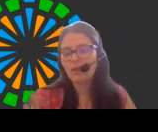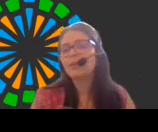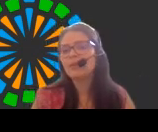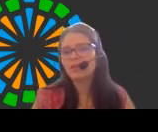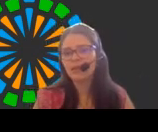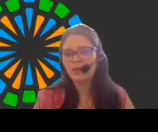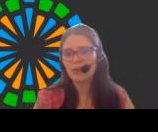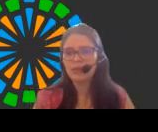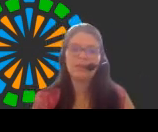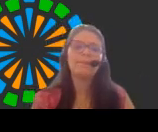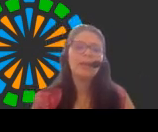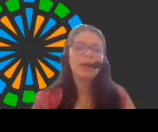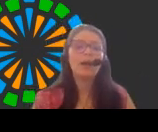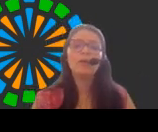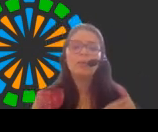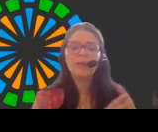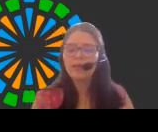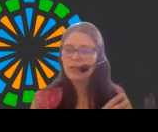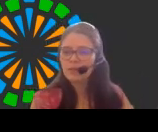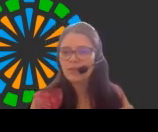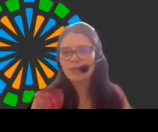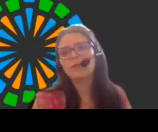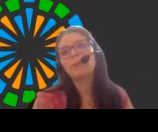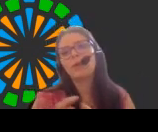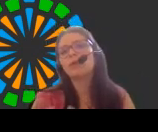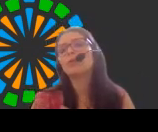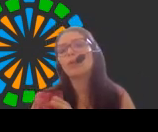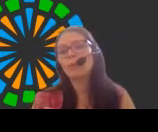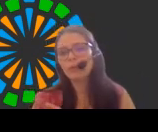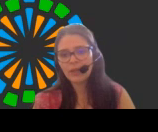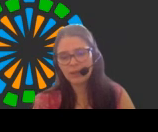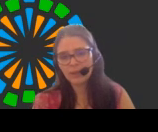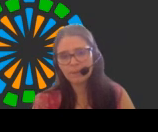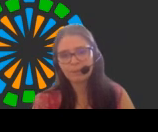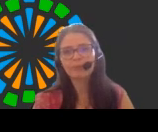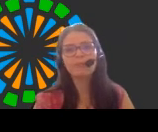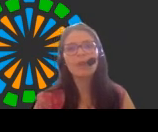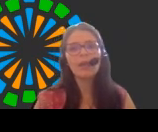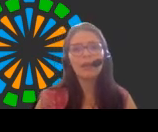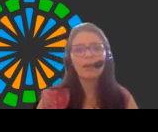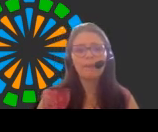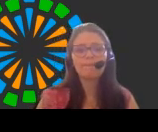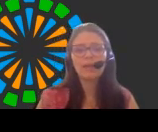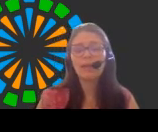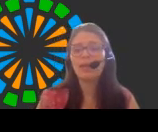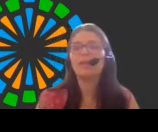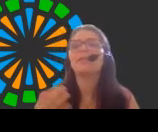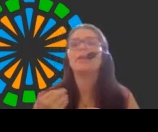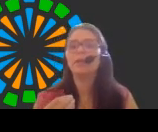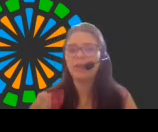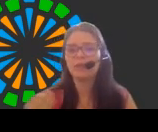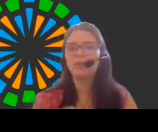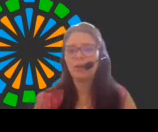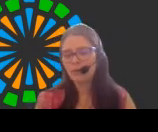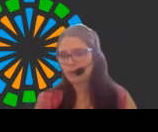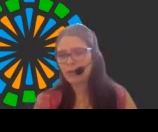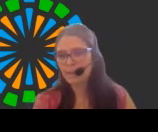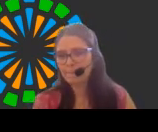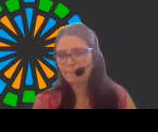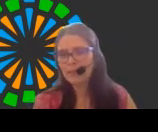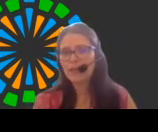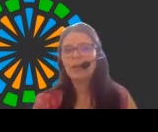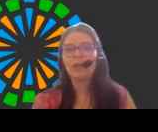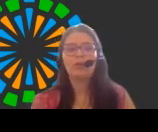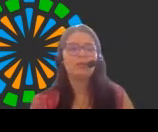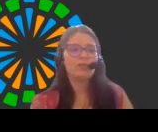internacionalmente se ha tratado así hay un componente de eficiencia Pero hay otro componente que es el contexto que